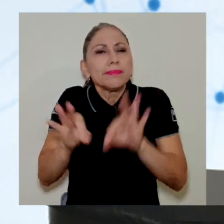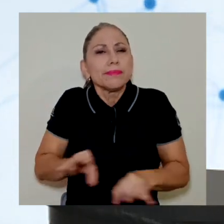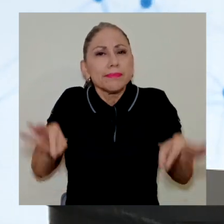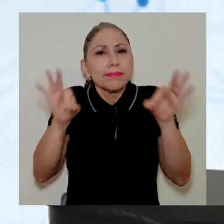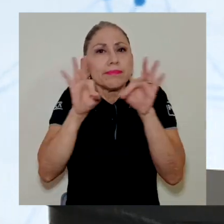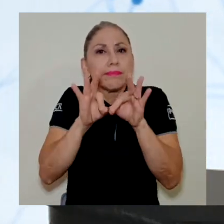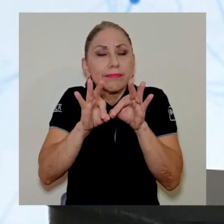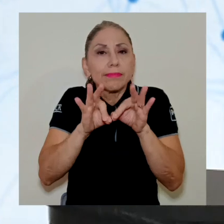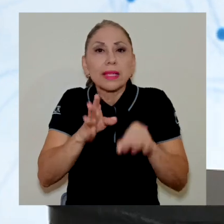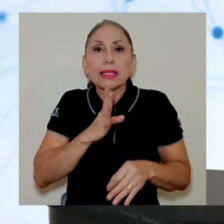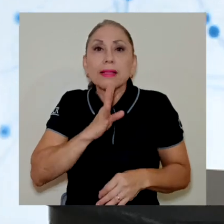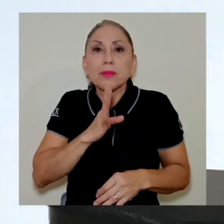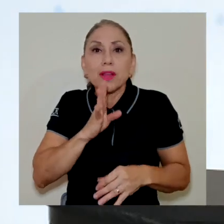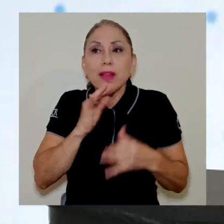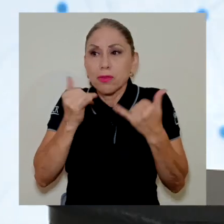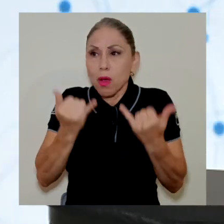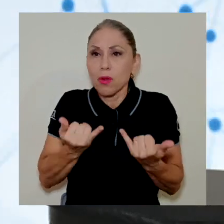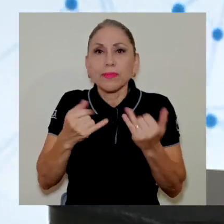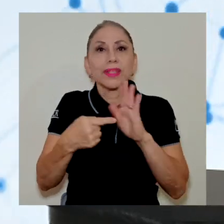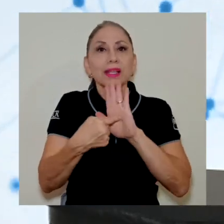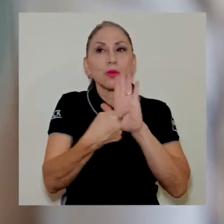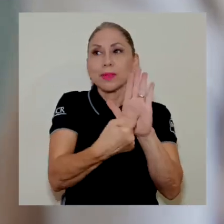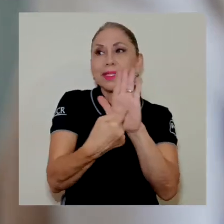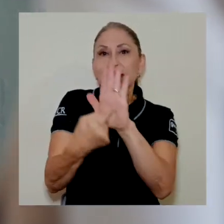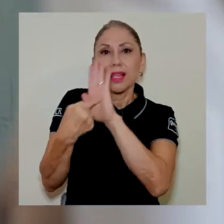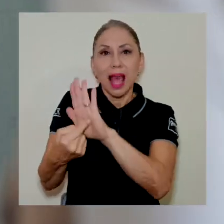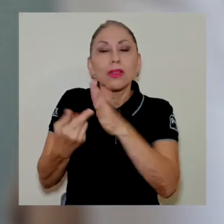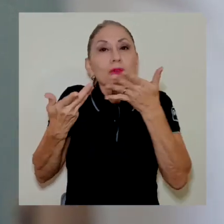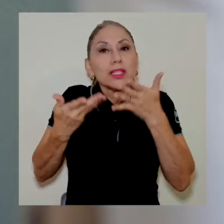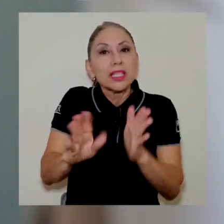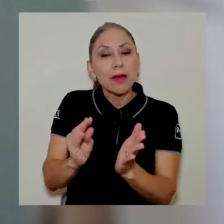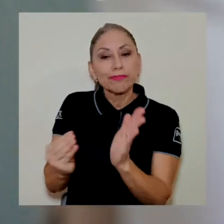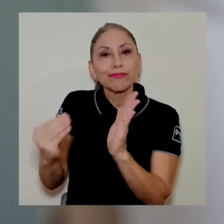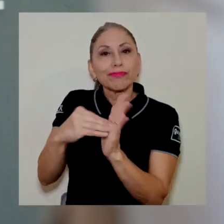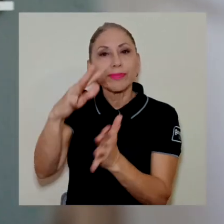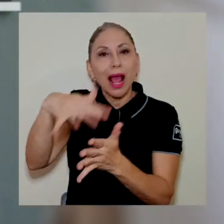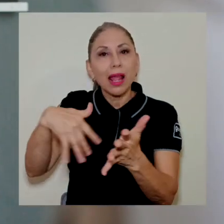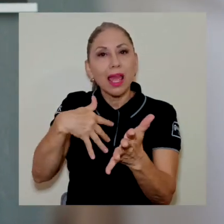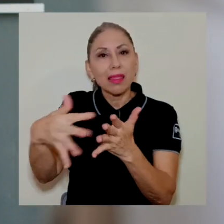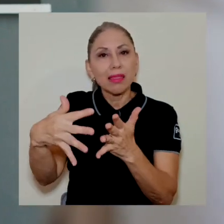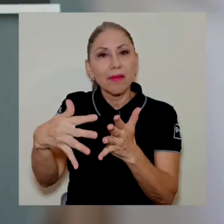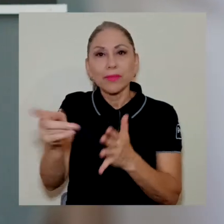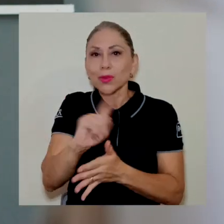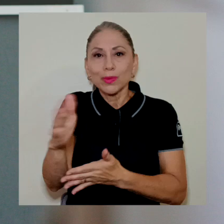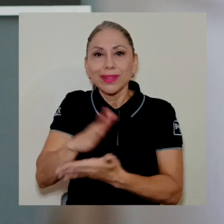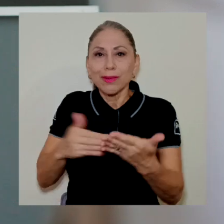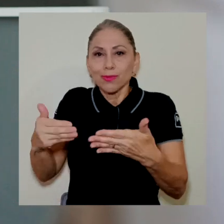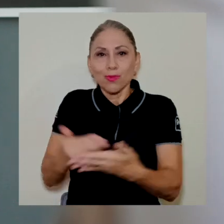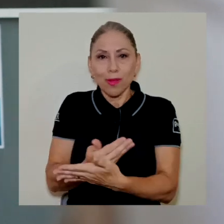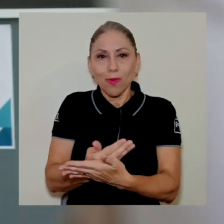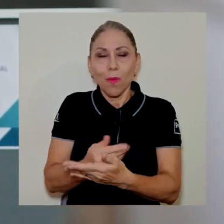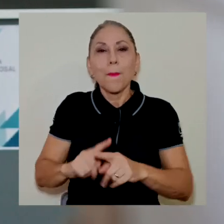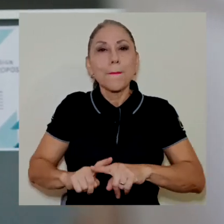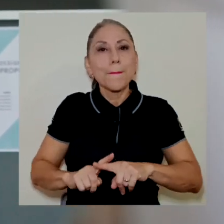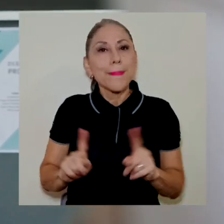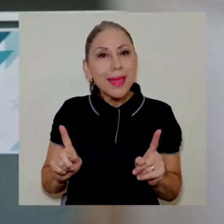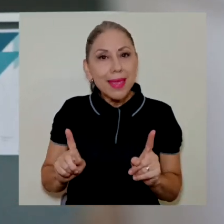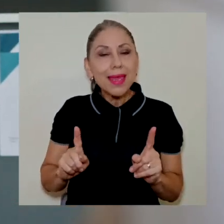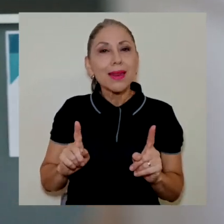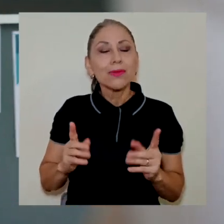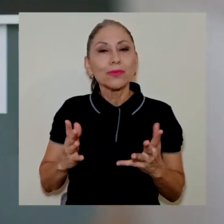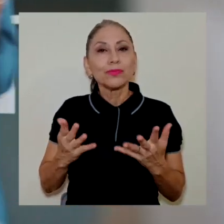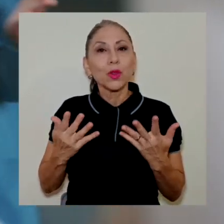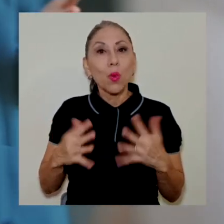más importante es que lo estamos hablando y lo estamos visibilizando y lo estamos colocando en la agenda, ¿verdad?, porque, insisto, no es algo nuevo, pero